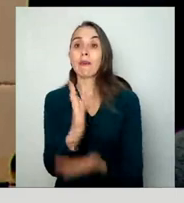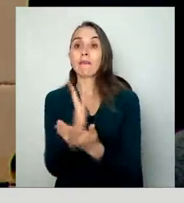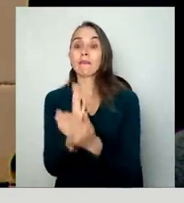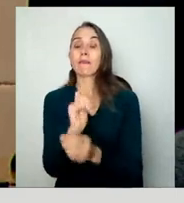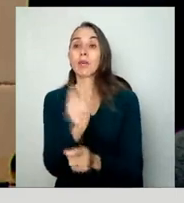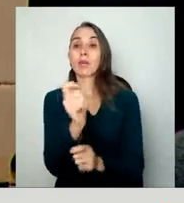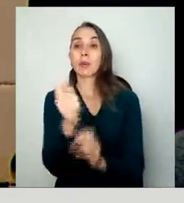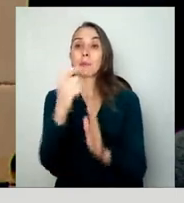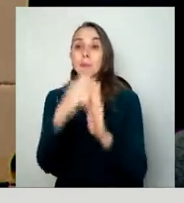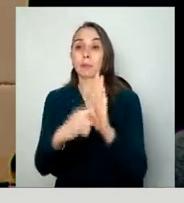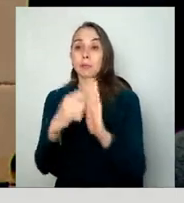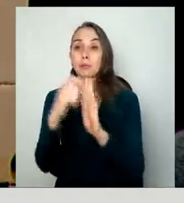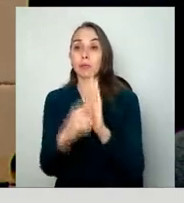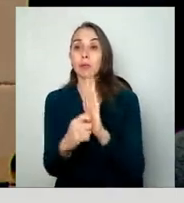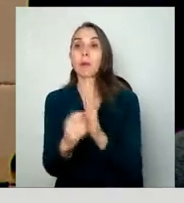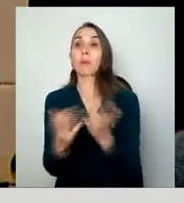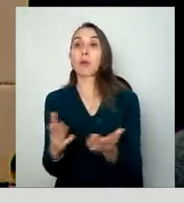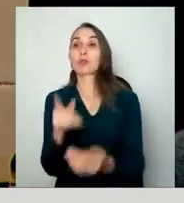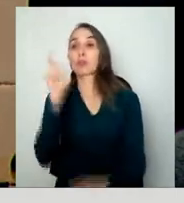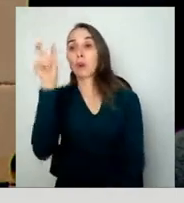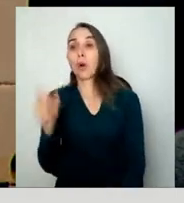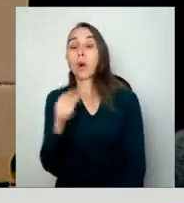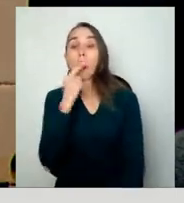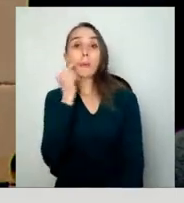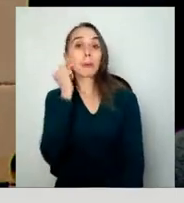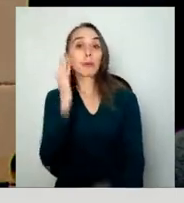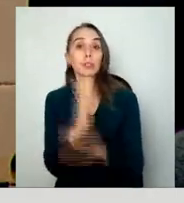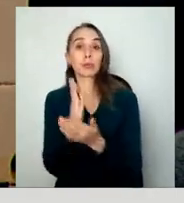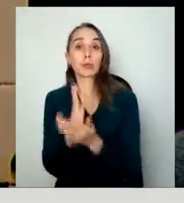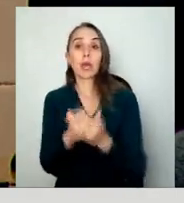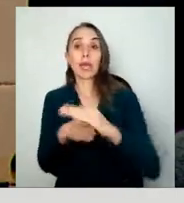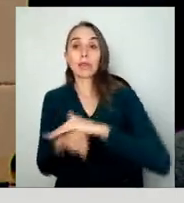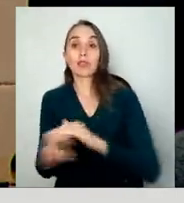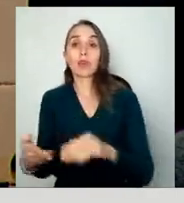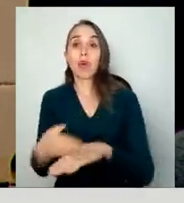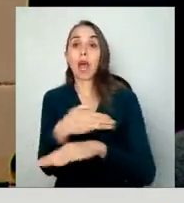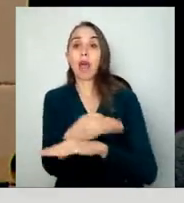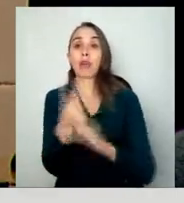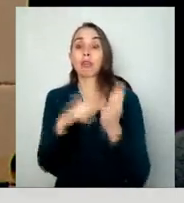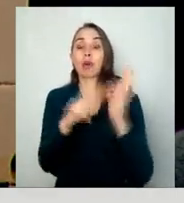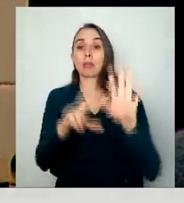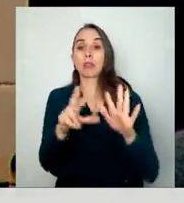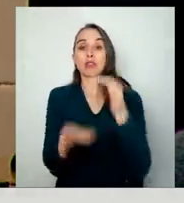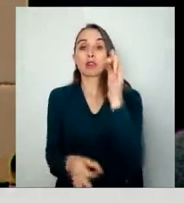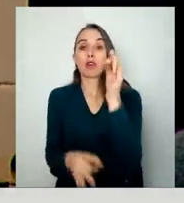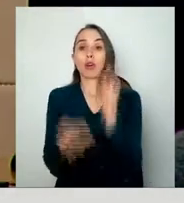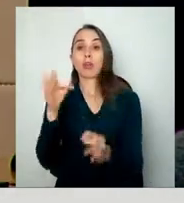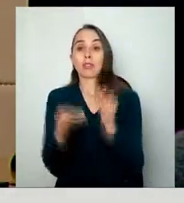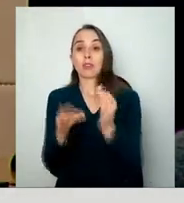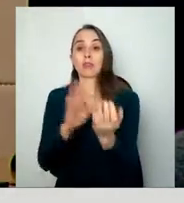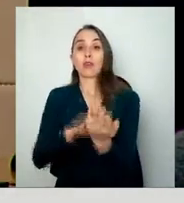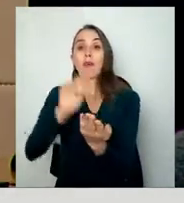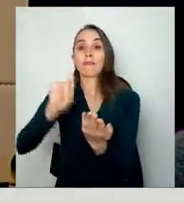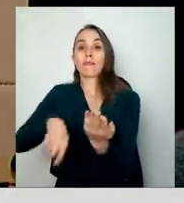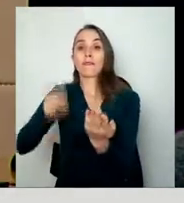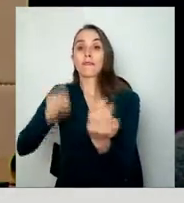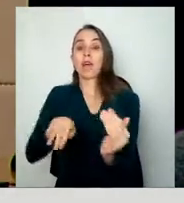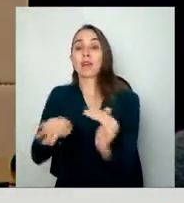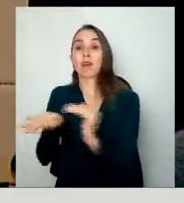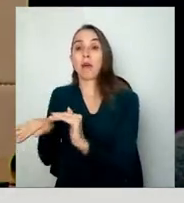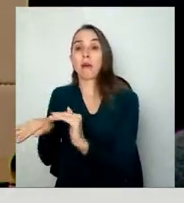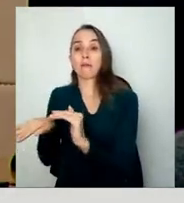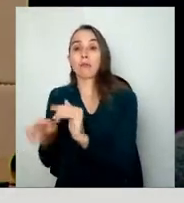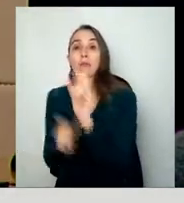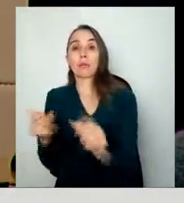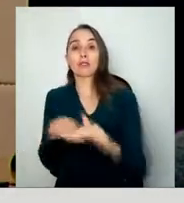eso Si él o la estudiante ingresó antes del 2018 los tribunales seguirán fallando a favor Para quienes entraron